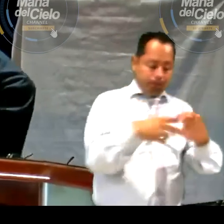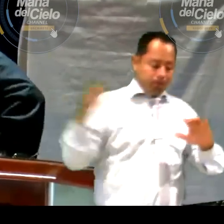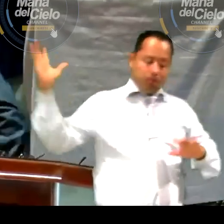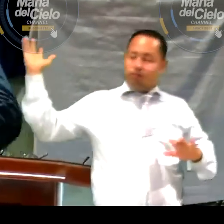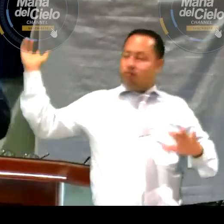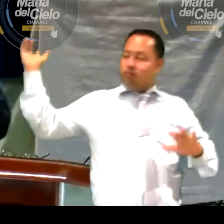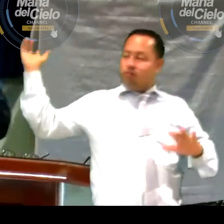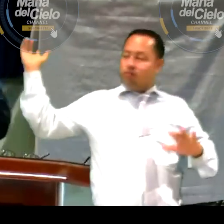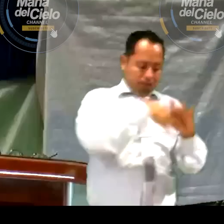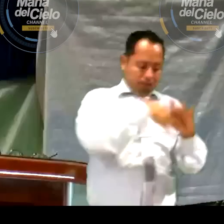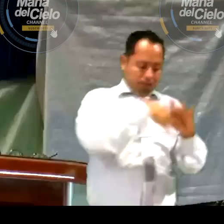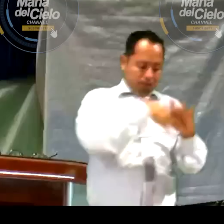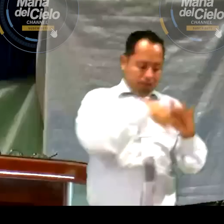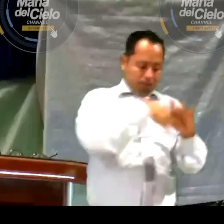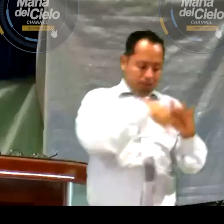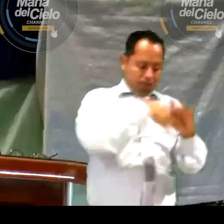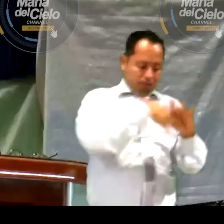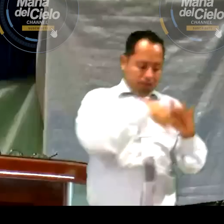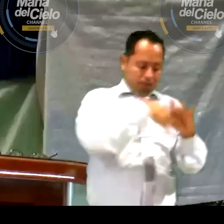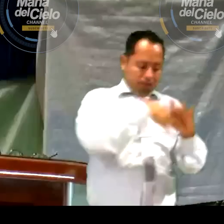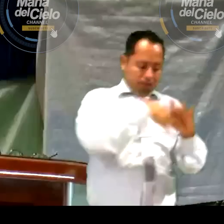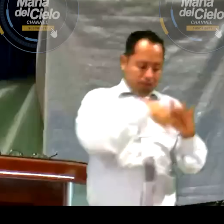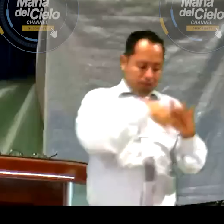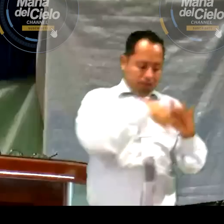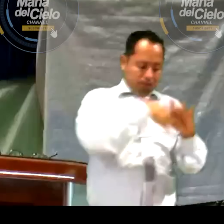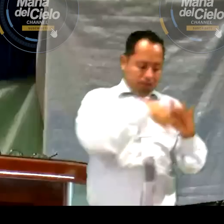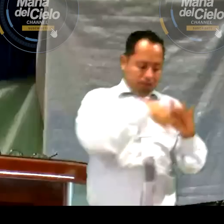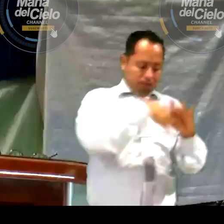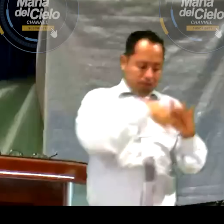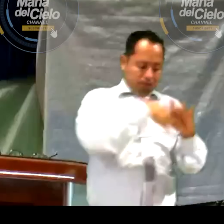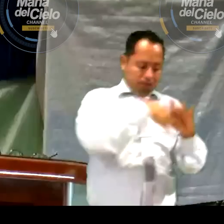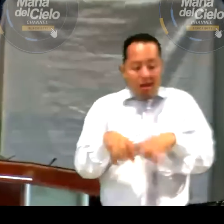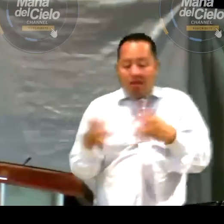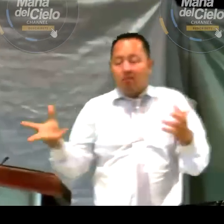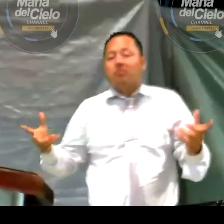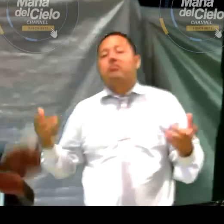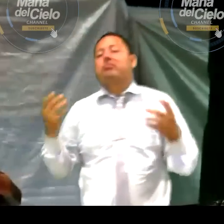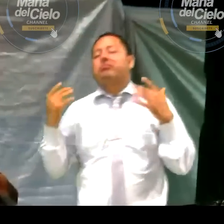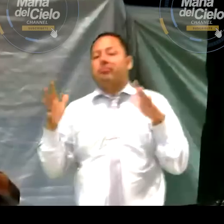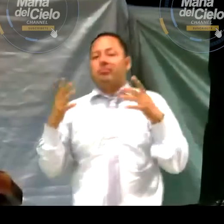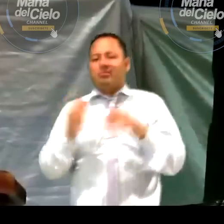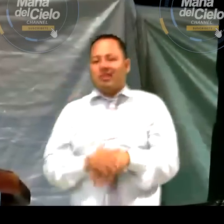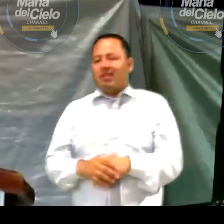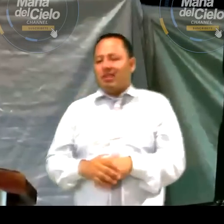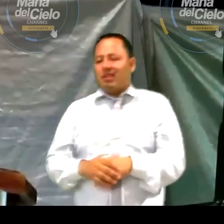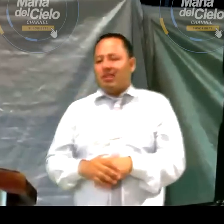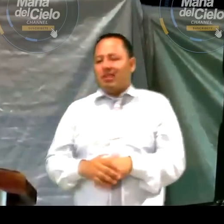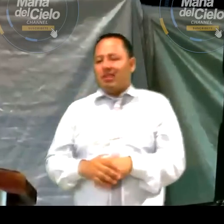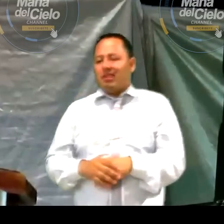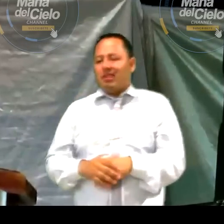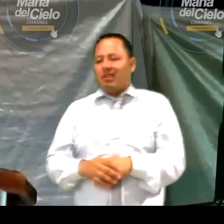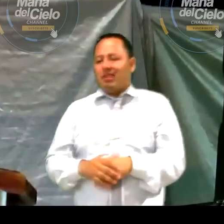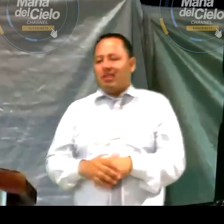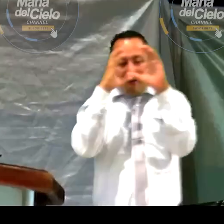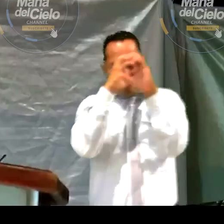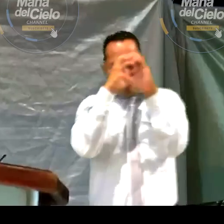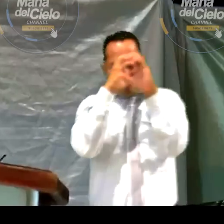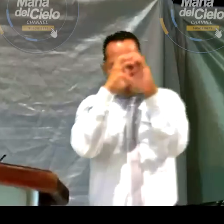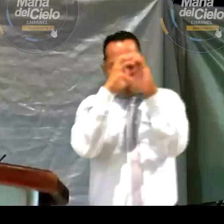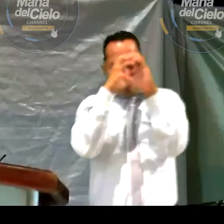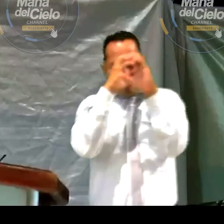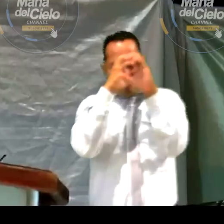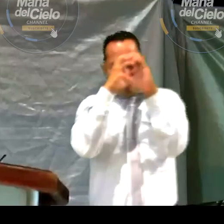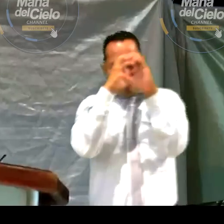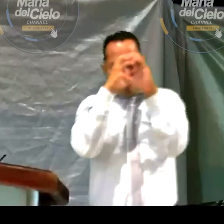sus anhelos. Alguien dice, ya conmigo no va a pasar nada. Pues esta noche,